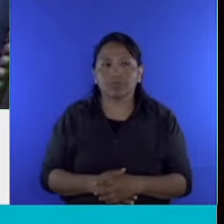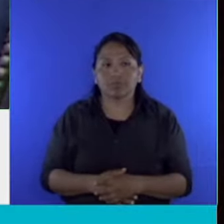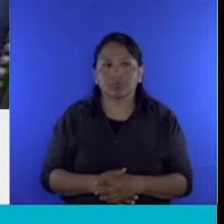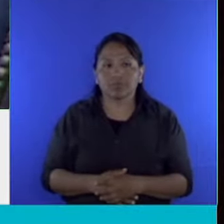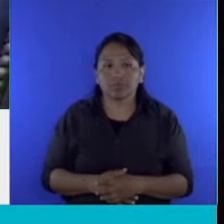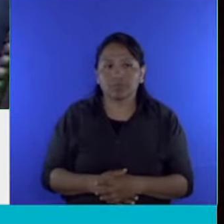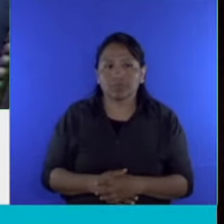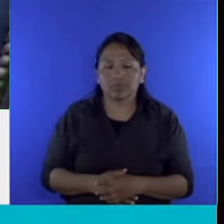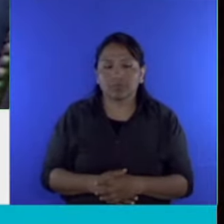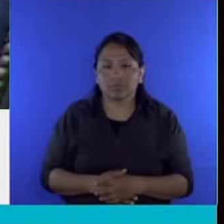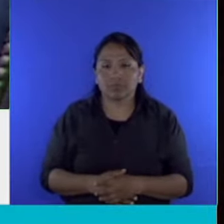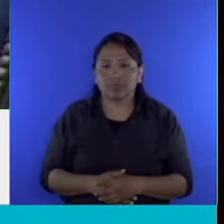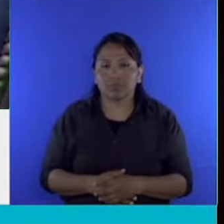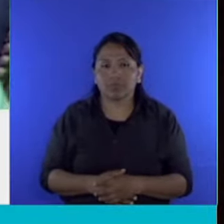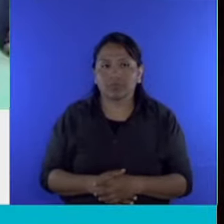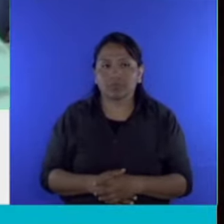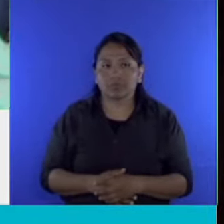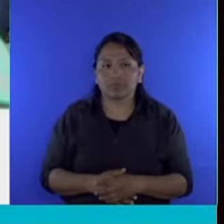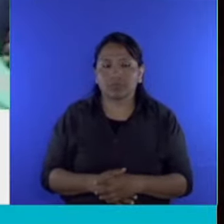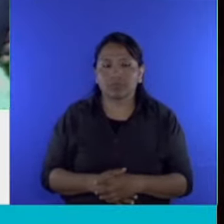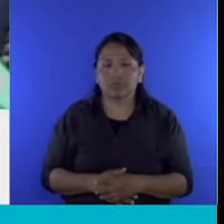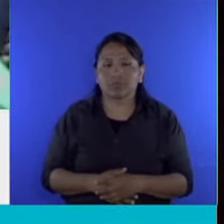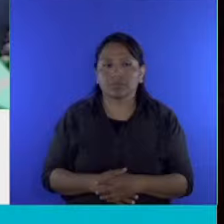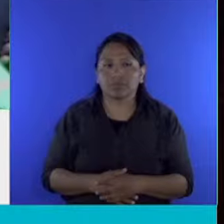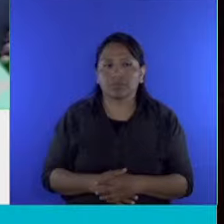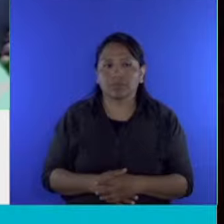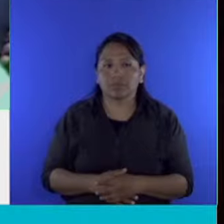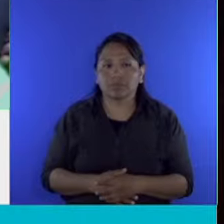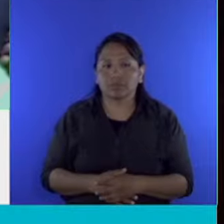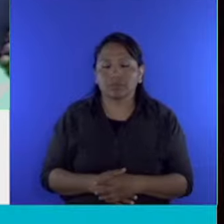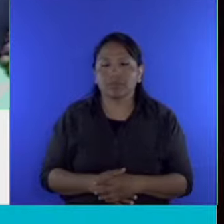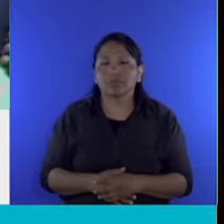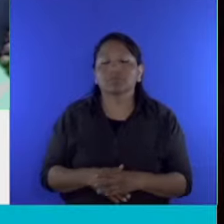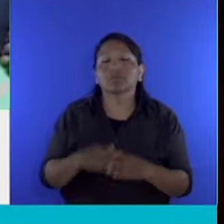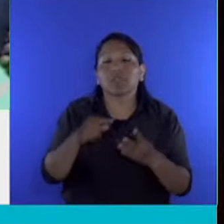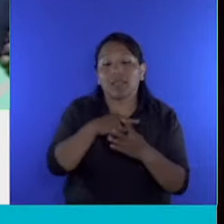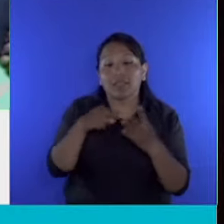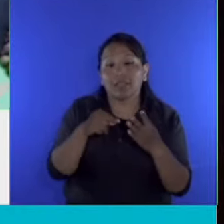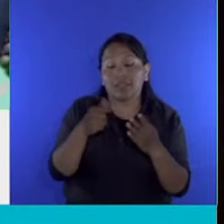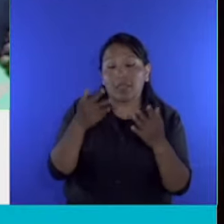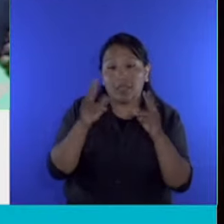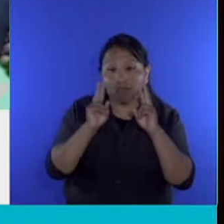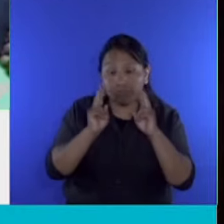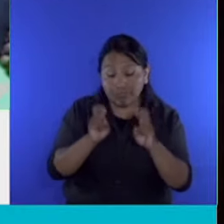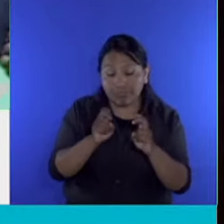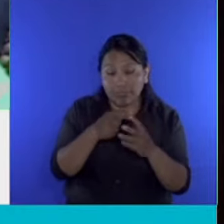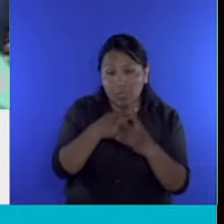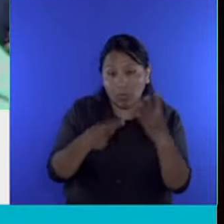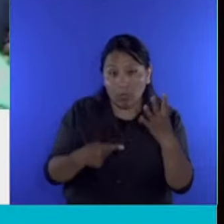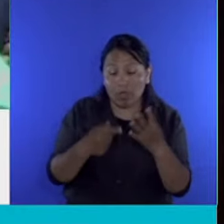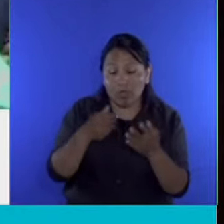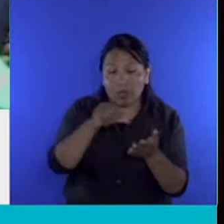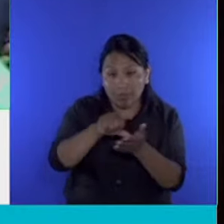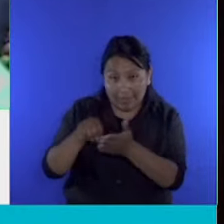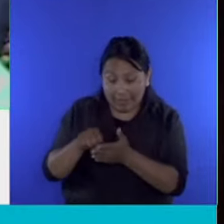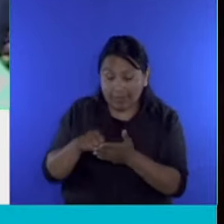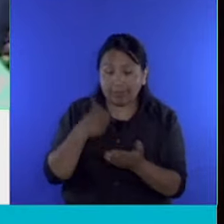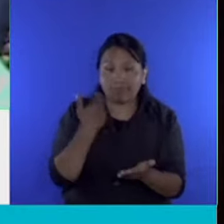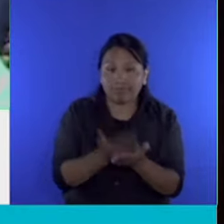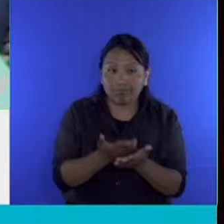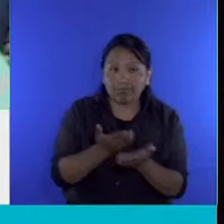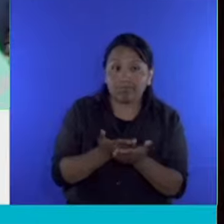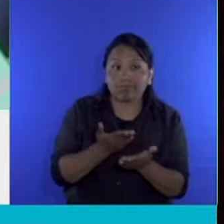eh este estudio centrado en estos cuatro países plantea en primer lugar